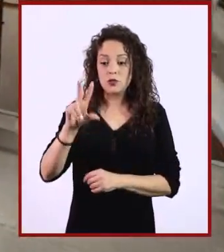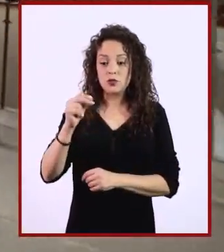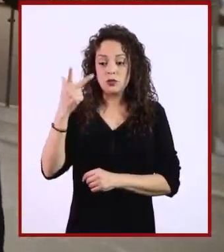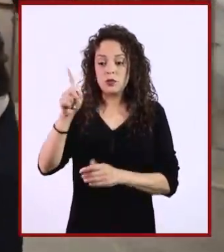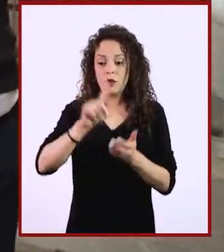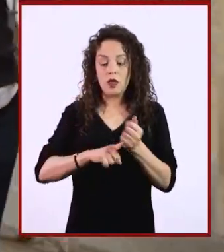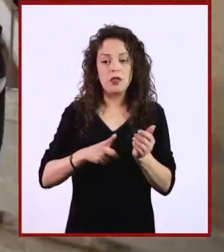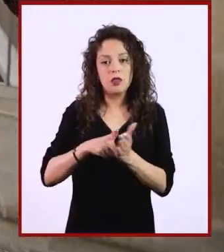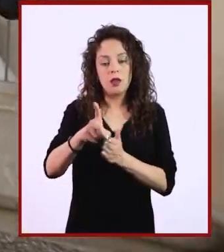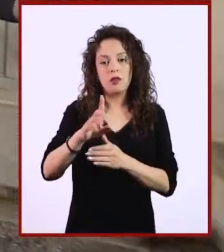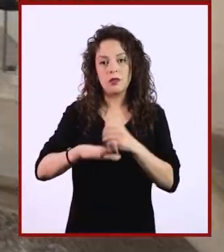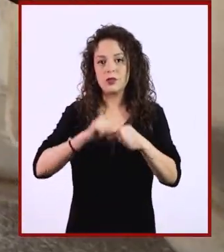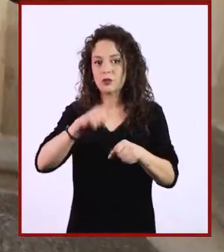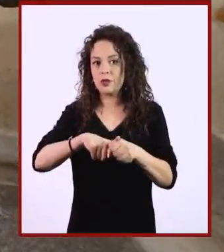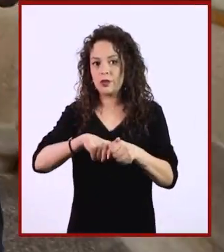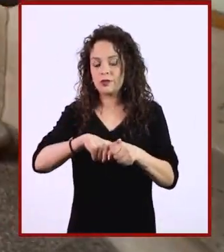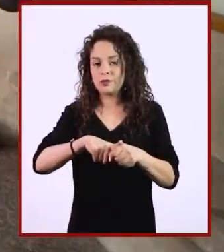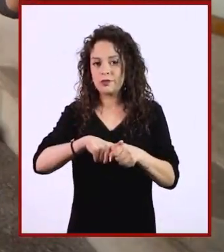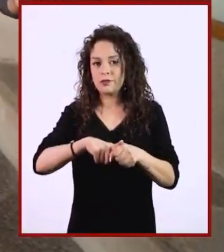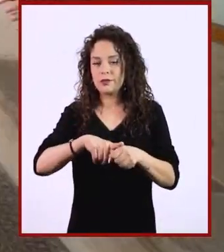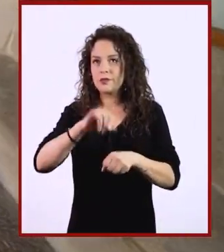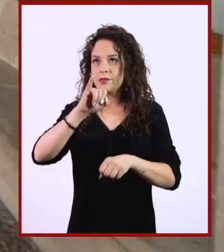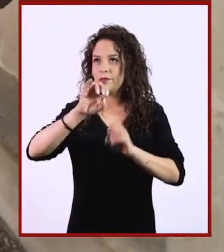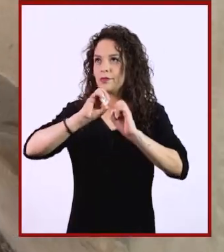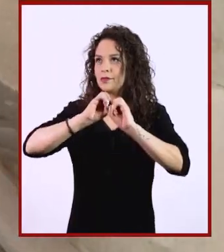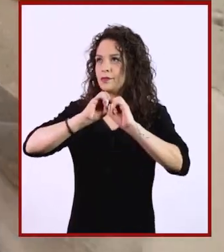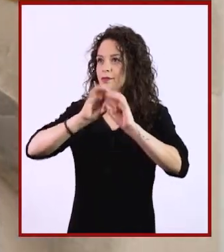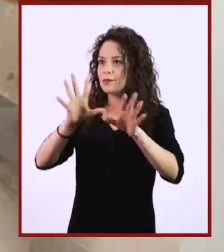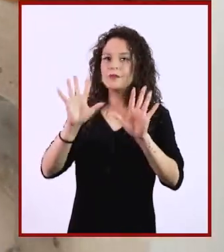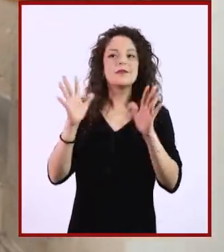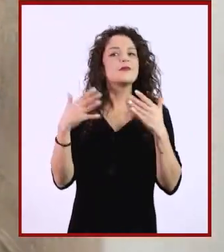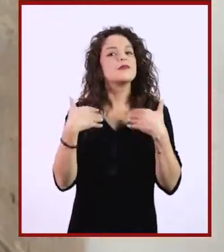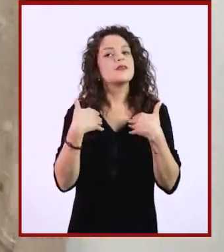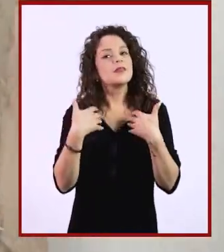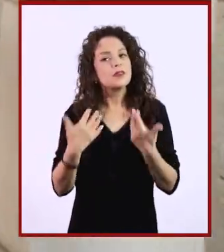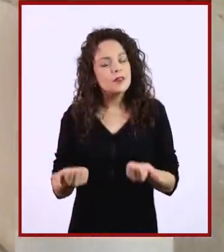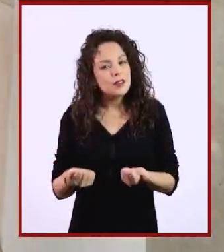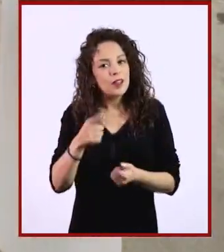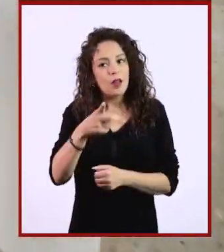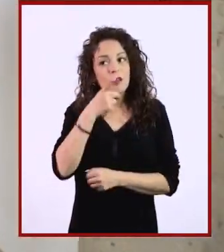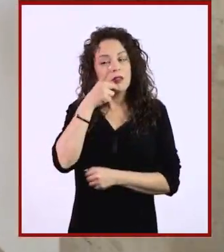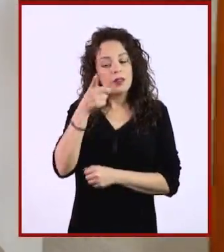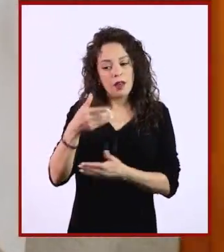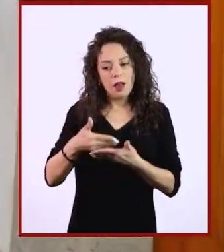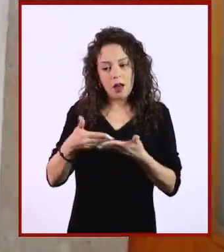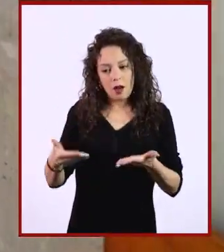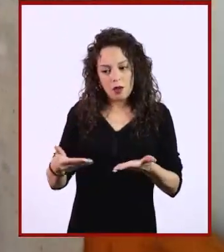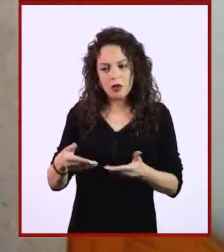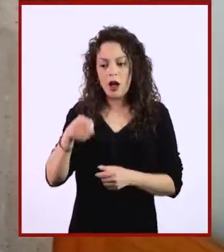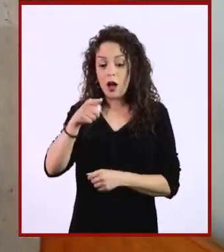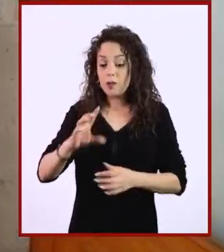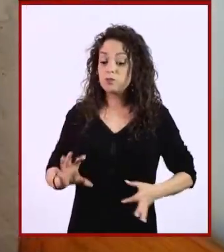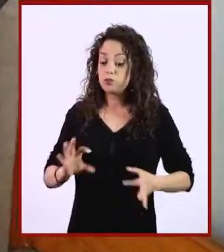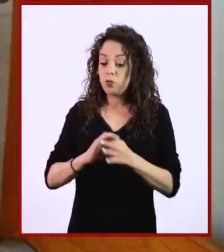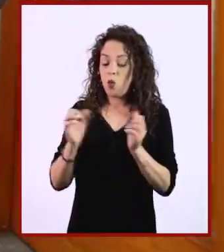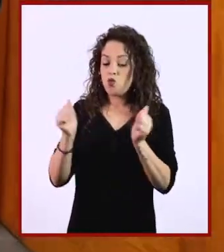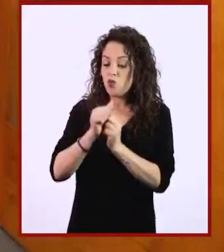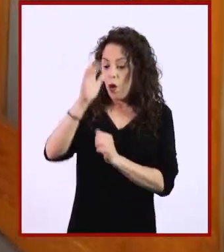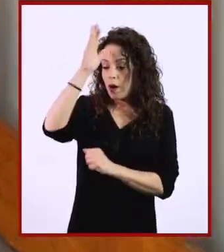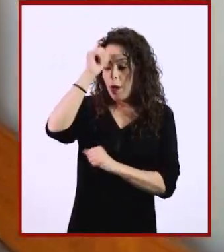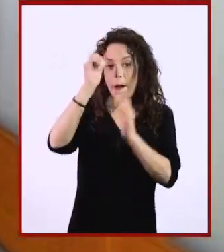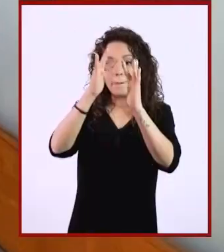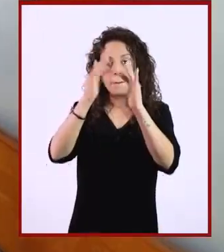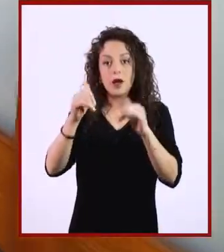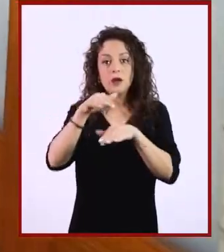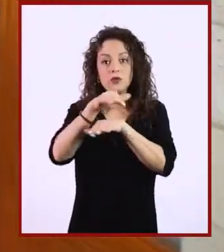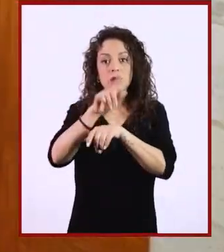1948. Claro, tiene mucho sentido. Ya que lo mencionas, está relacionado con el Acuerdo de París sobre